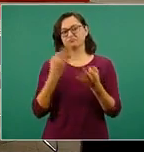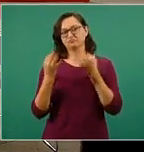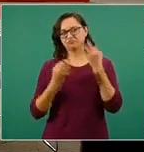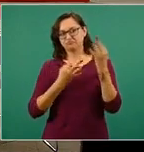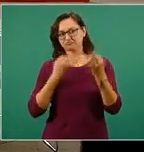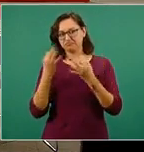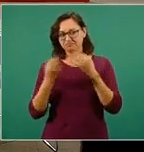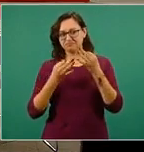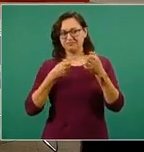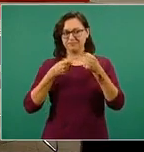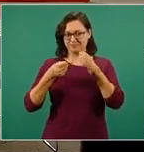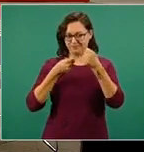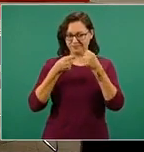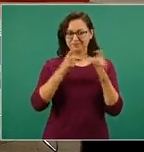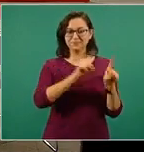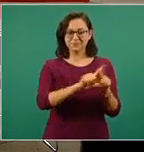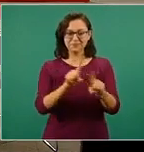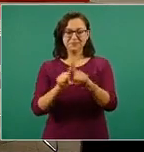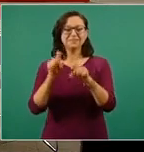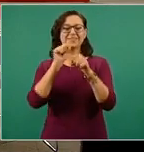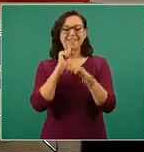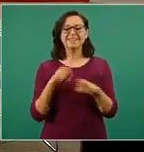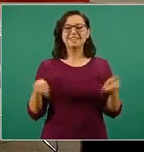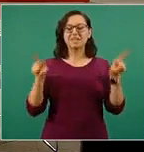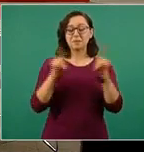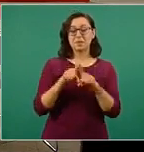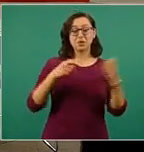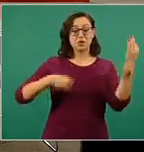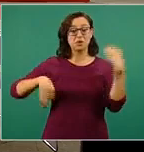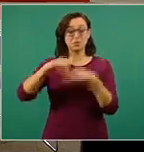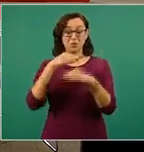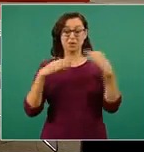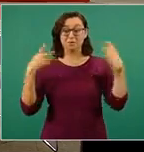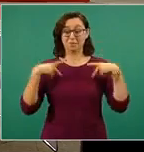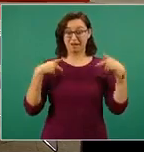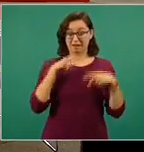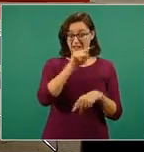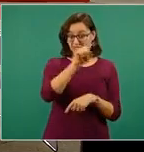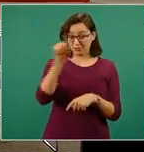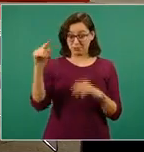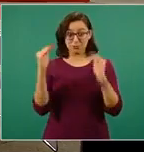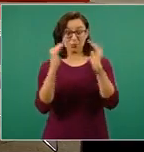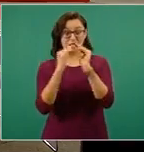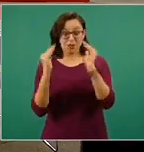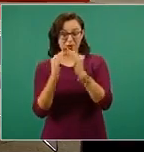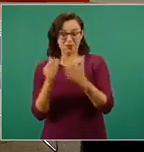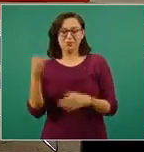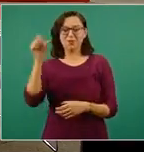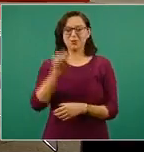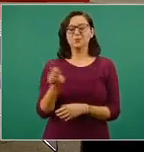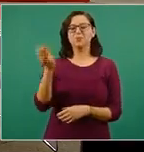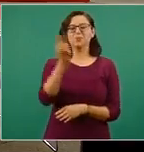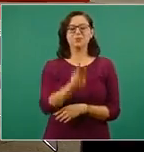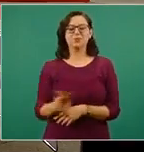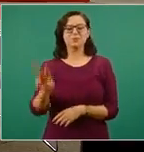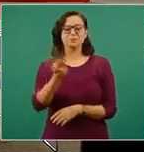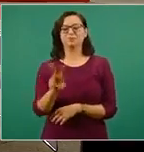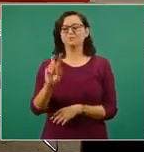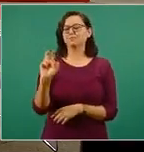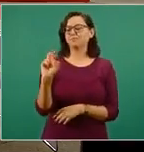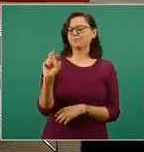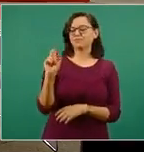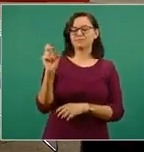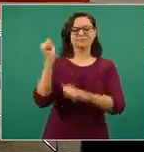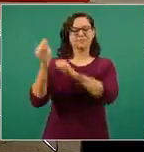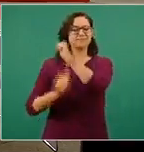comunicación. Y también muy buenas tardes tengan todas las personas en casa. Hoy, viernes 30 de